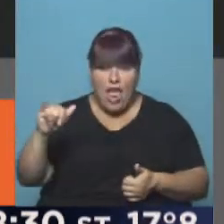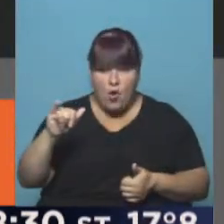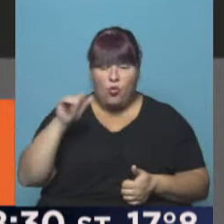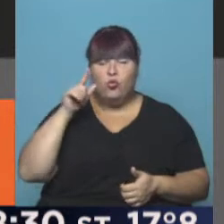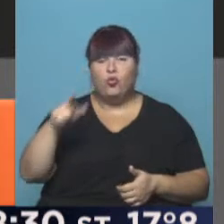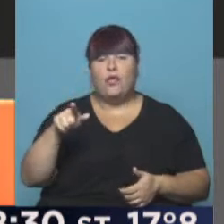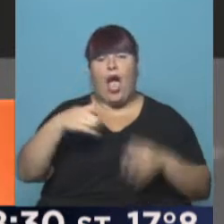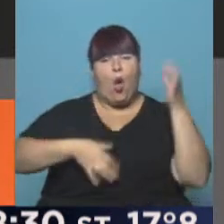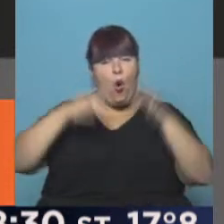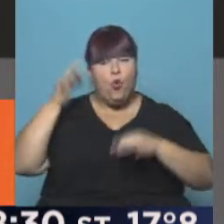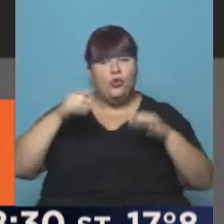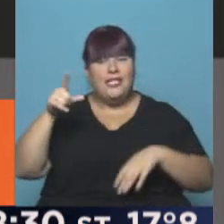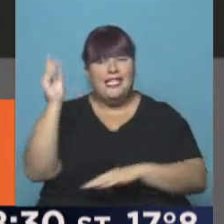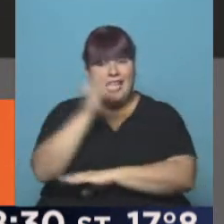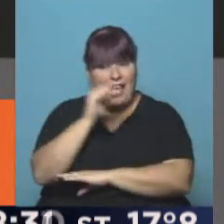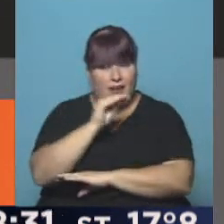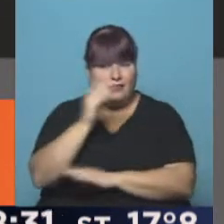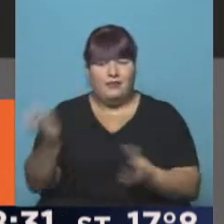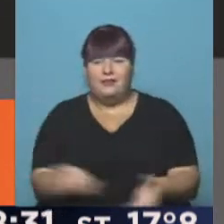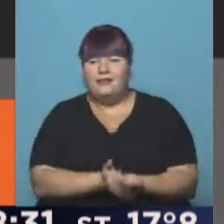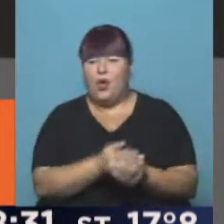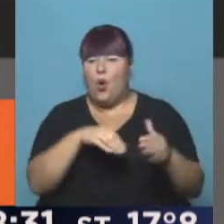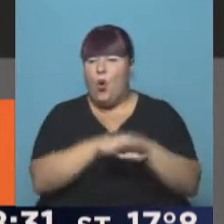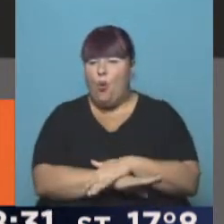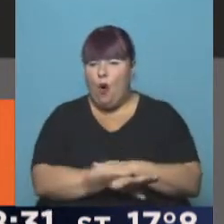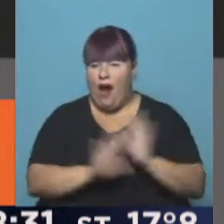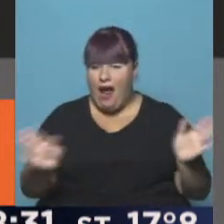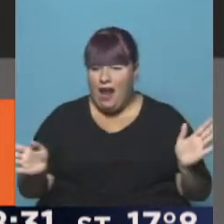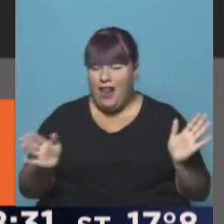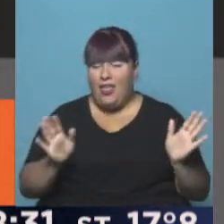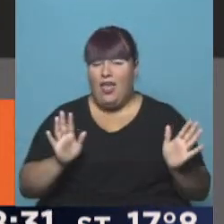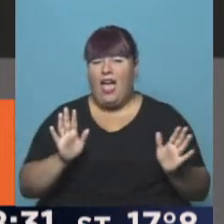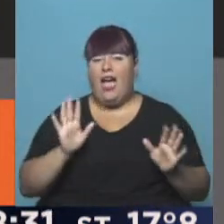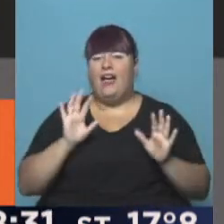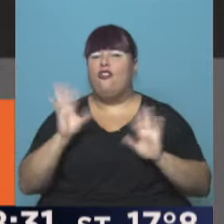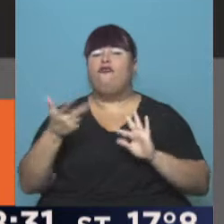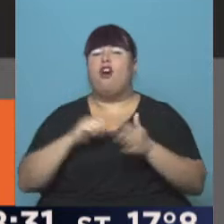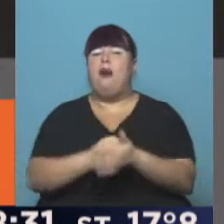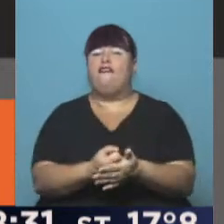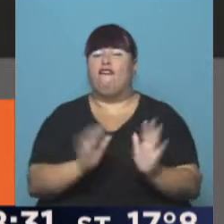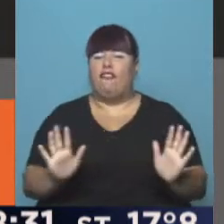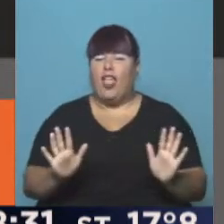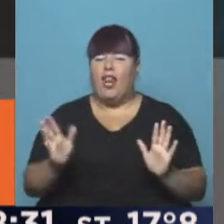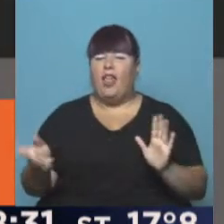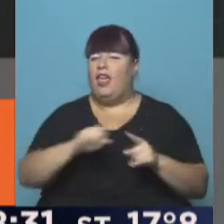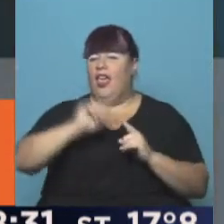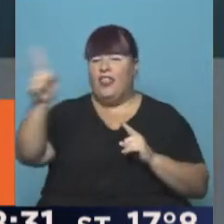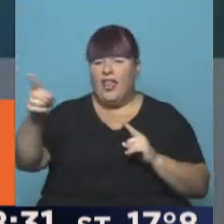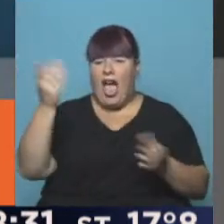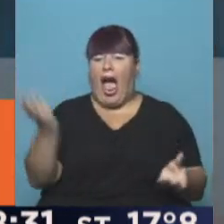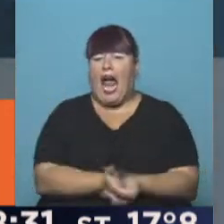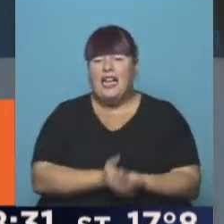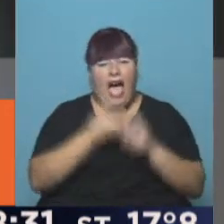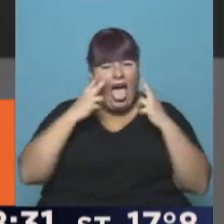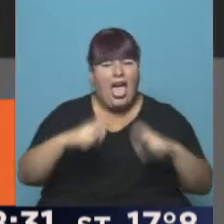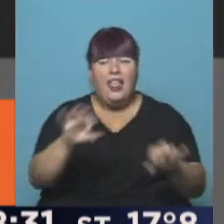la en la justicia provincial quedaban archivadas las las estelas frenaban los mandaban directamente archivos no